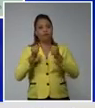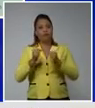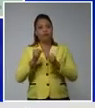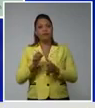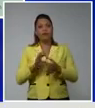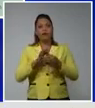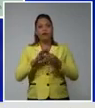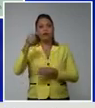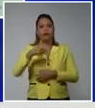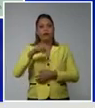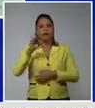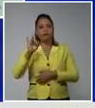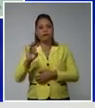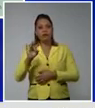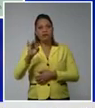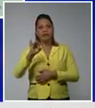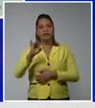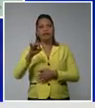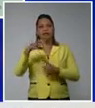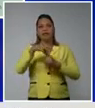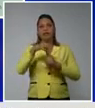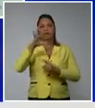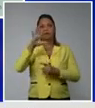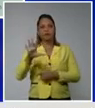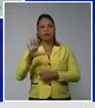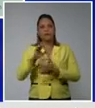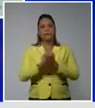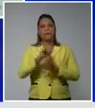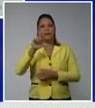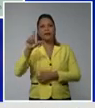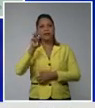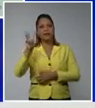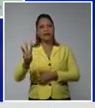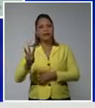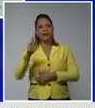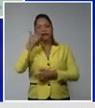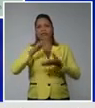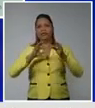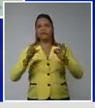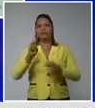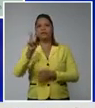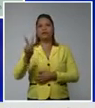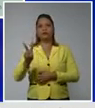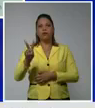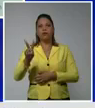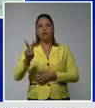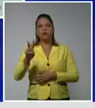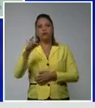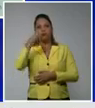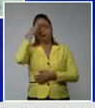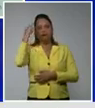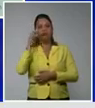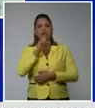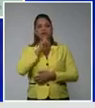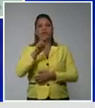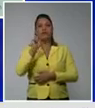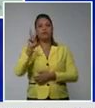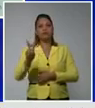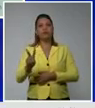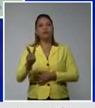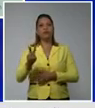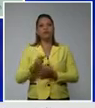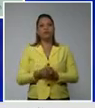San Cristóbal 5, Mariel 3, Artemisa y San Antonio de los Baños con 2 cada